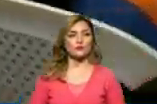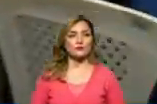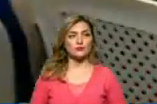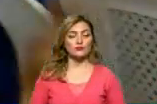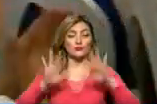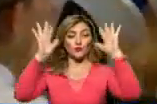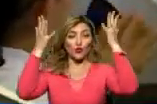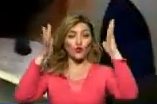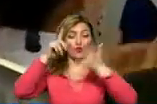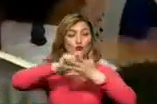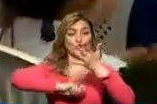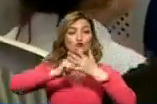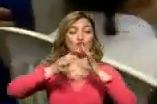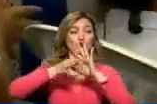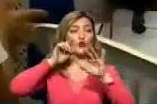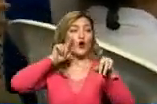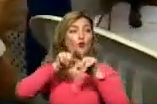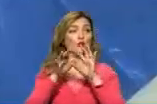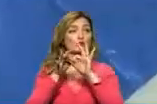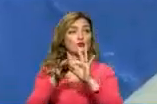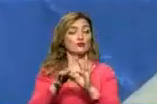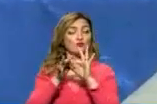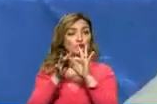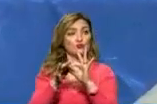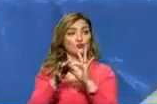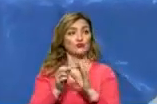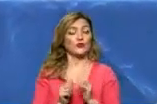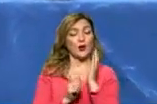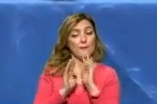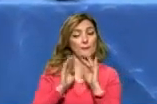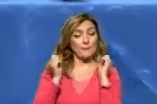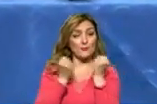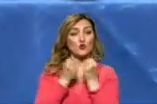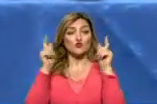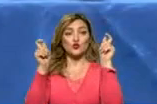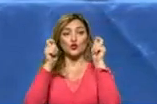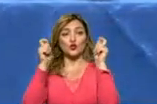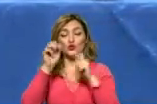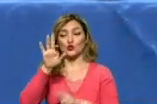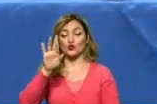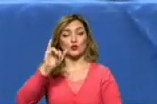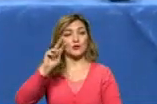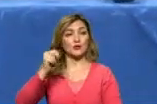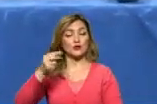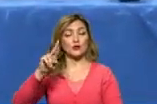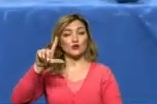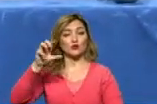Sí, aplausos a la firma de este acuerdo de cooperación entre el MIES y la Fundación El Triángulo.